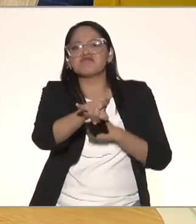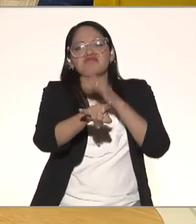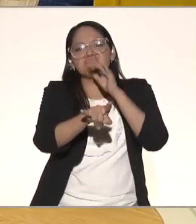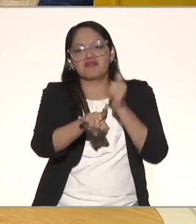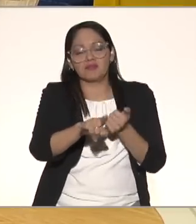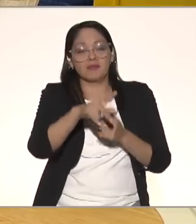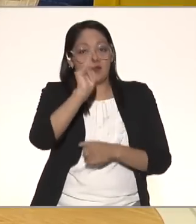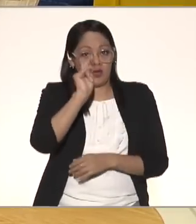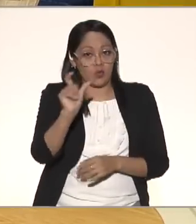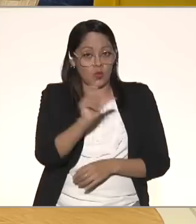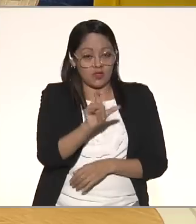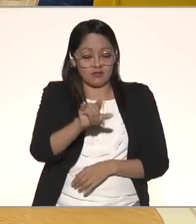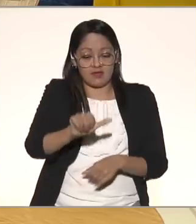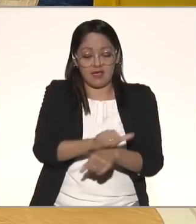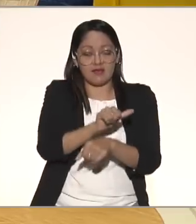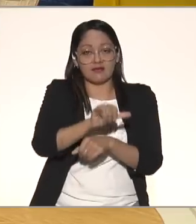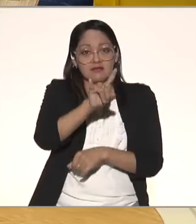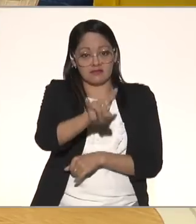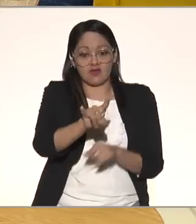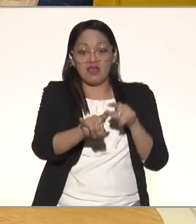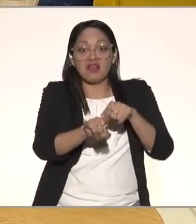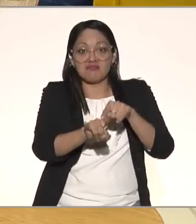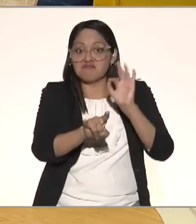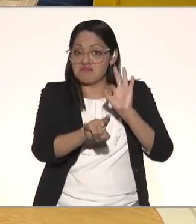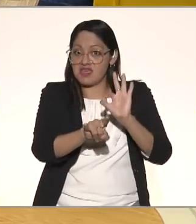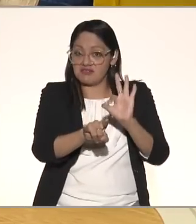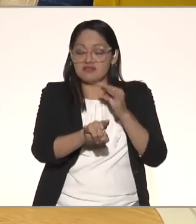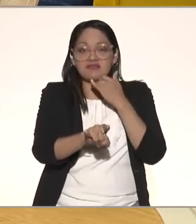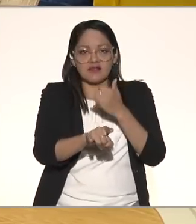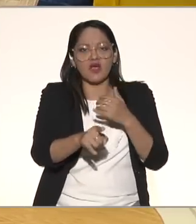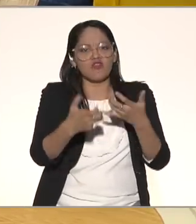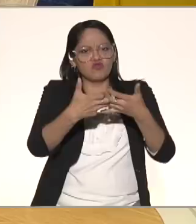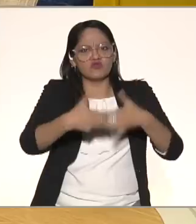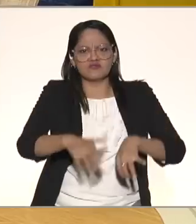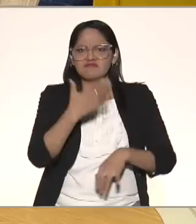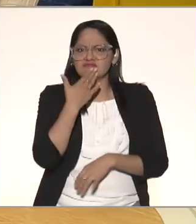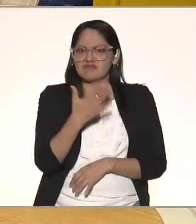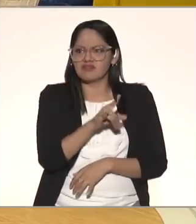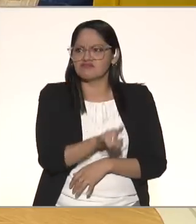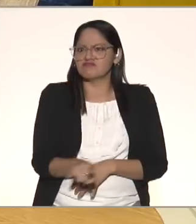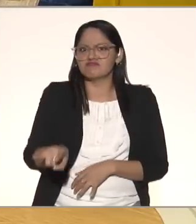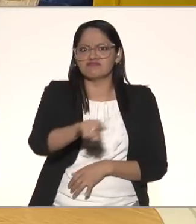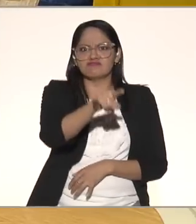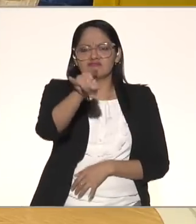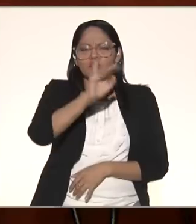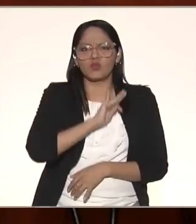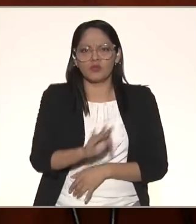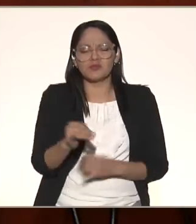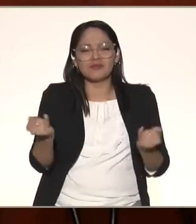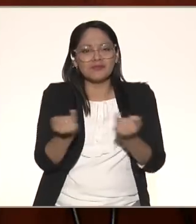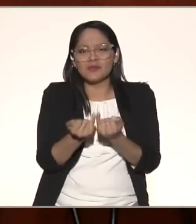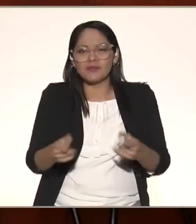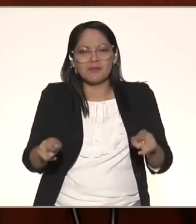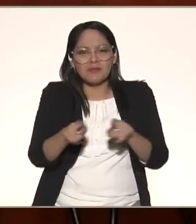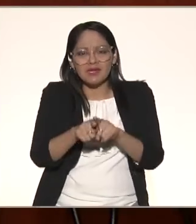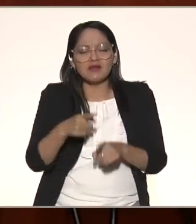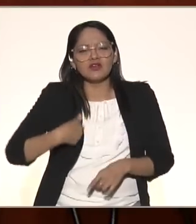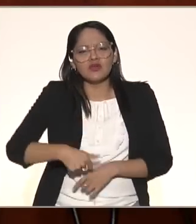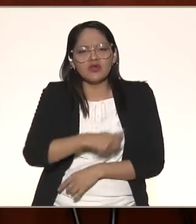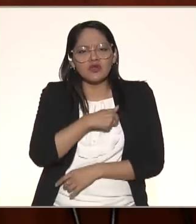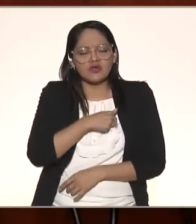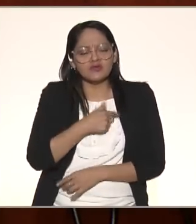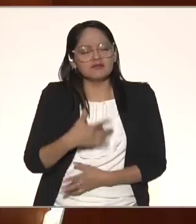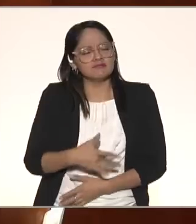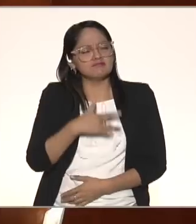en buenas condiciones, ya funciona y entonces puede dar servicio. Eso es lo que tenemos que hacer con nosotros, dedicarnos